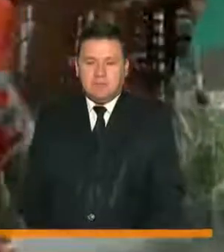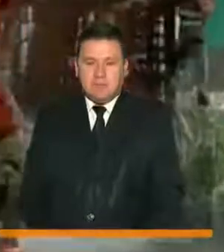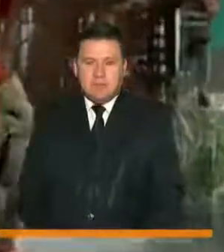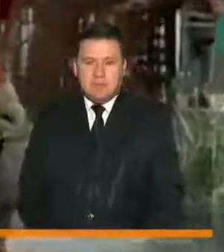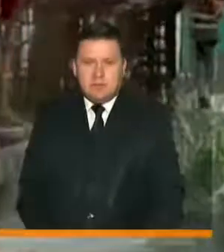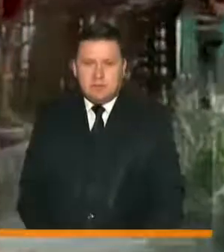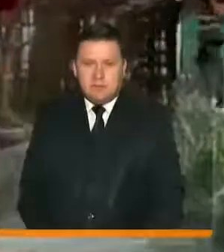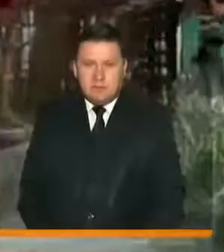¡Gracias!